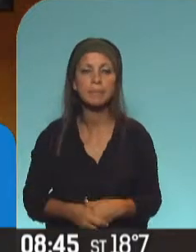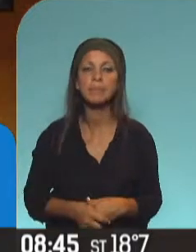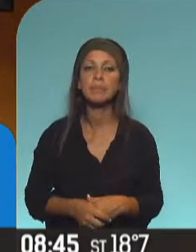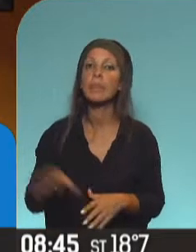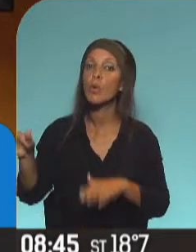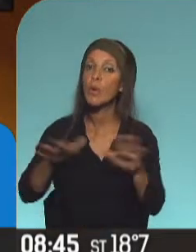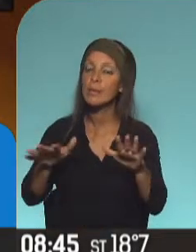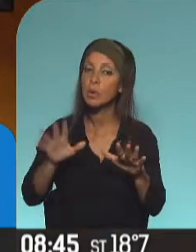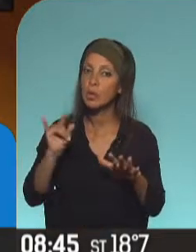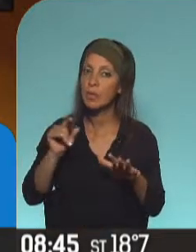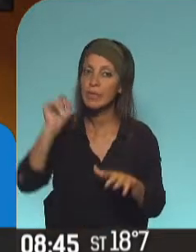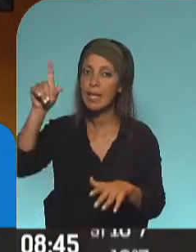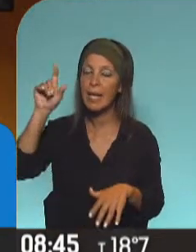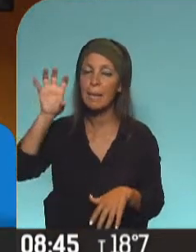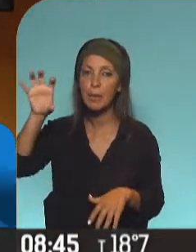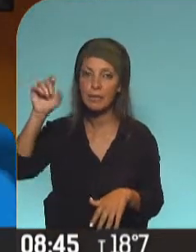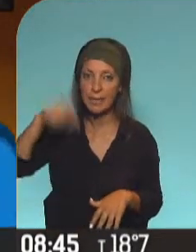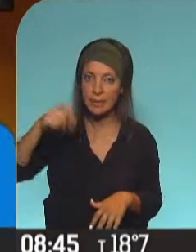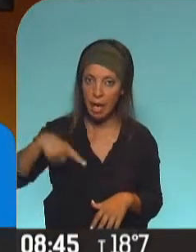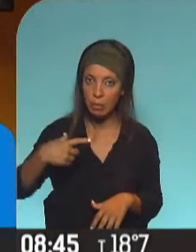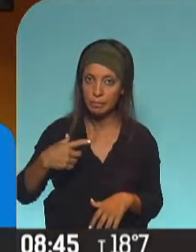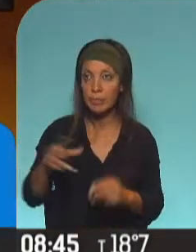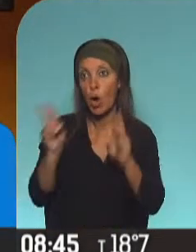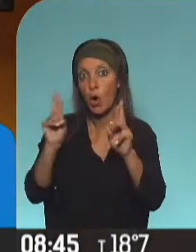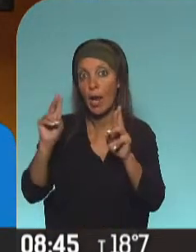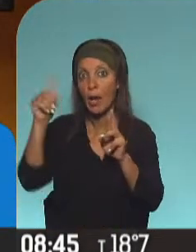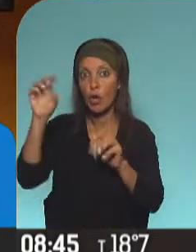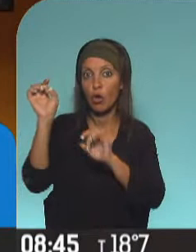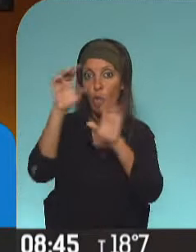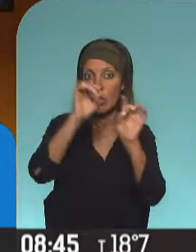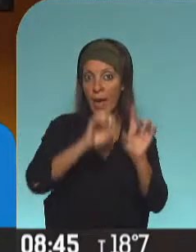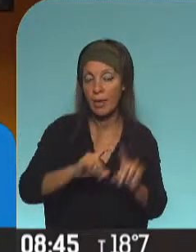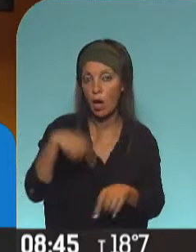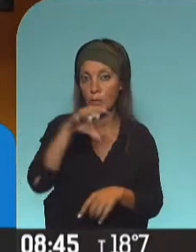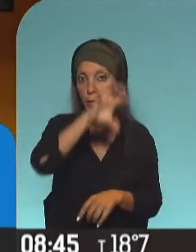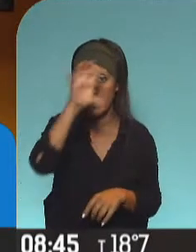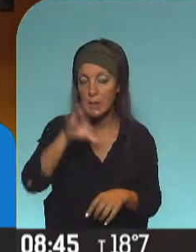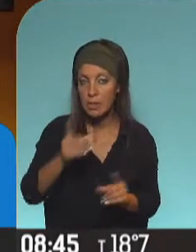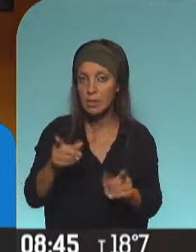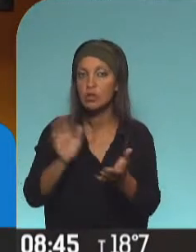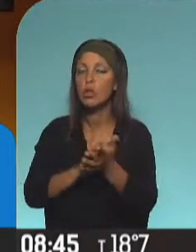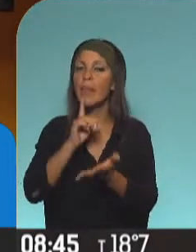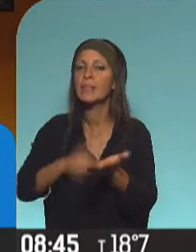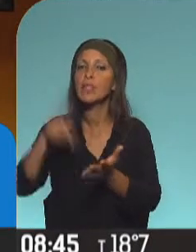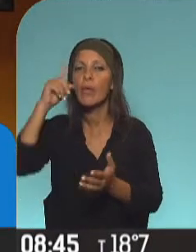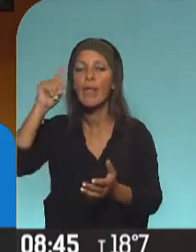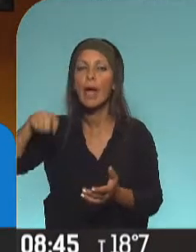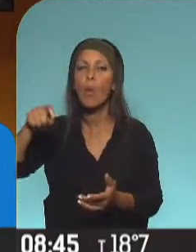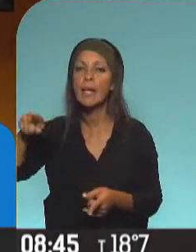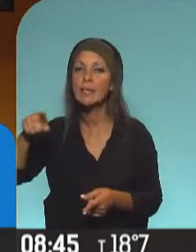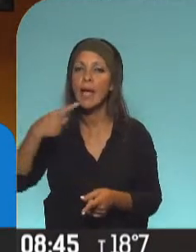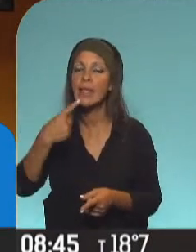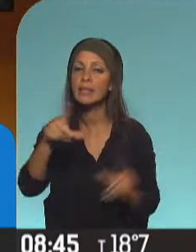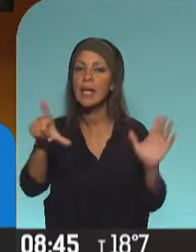complicada en Chaco y uno espera que no se repita en otras provincias vinculada con esta resolución de una jueza que suspendió